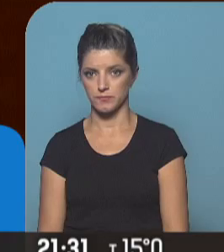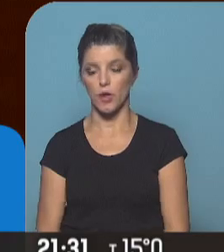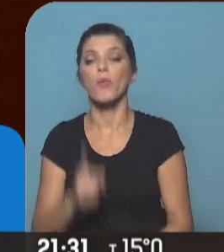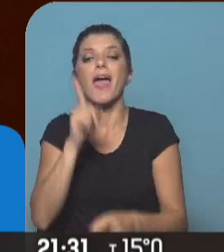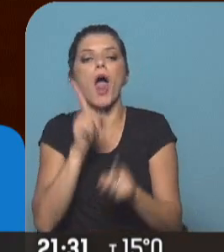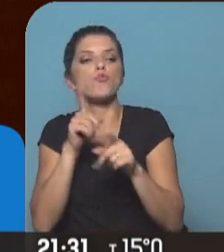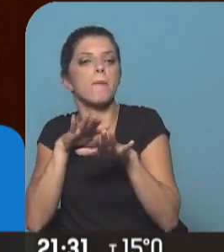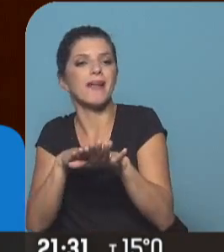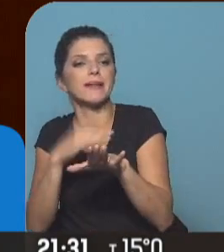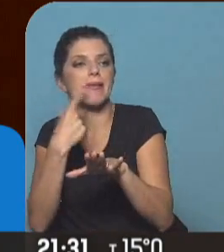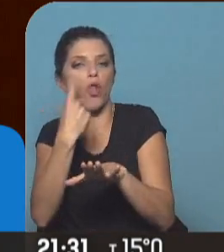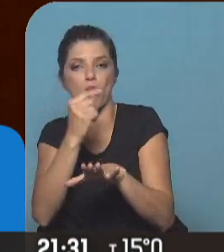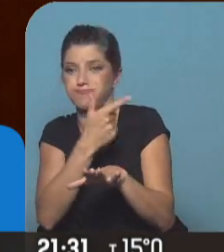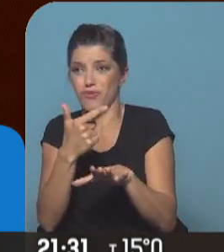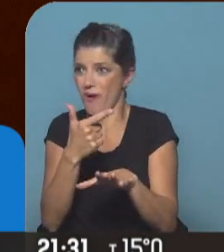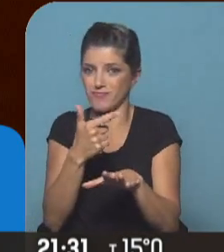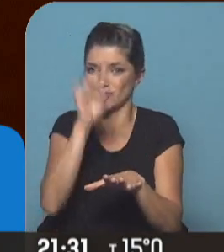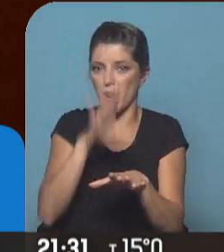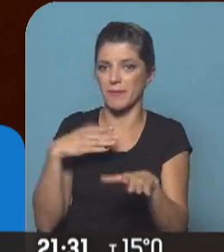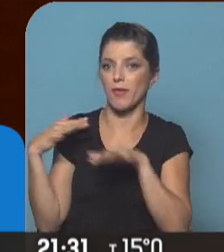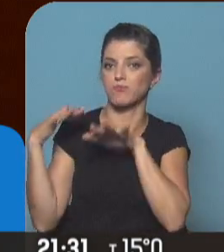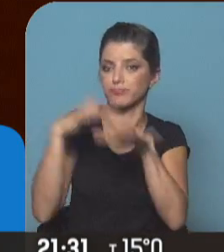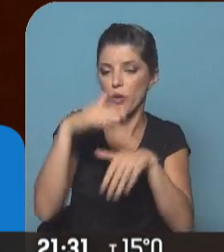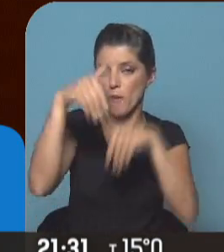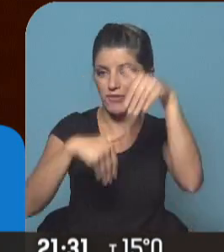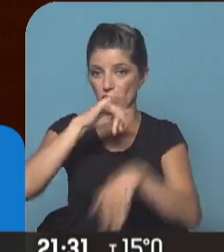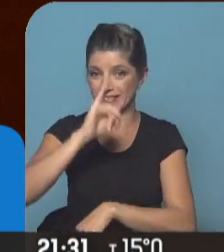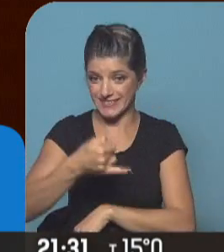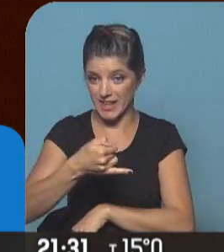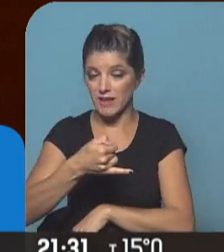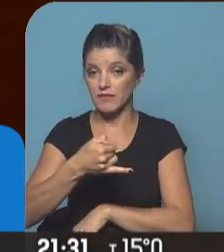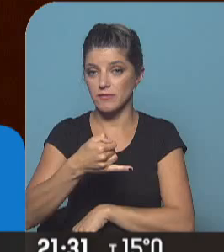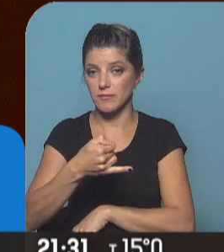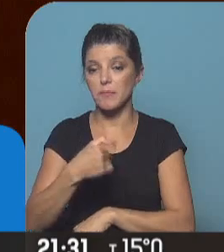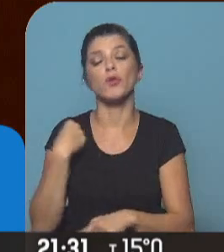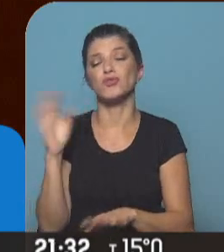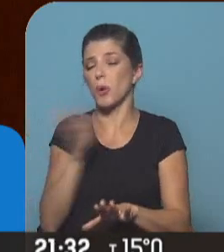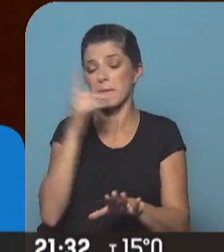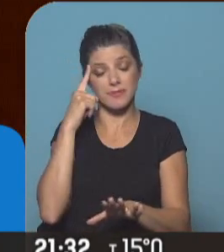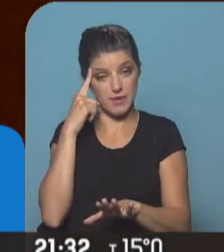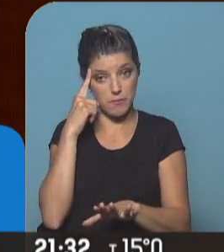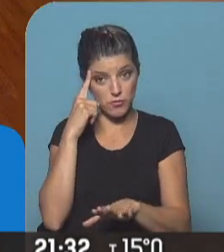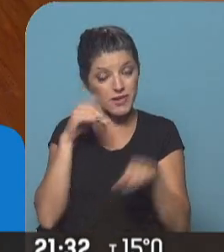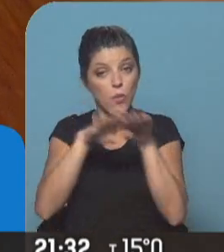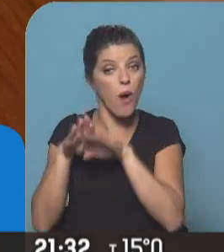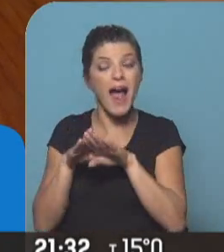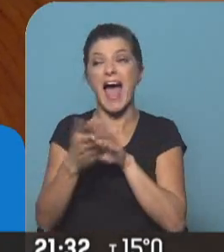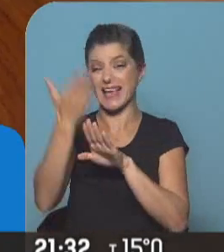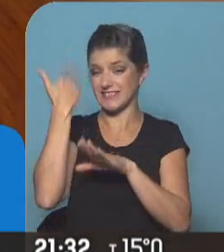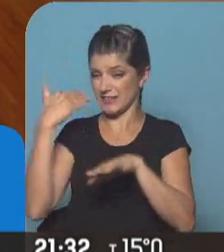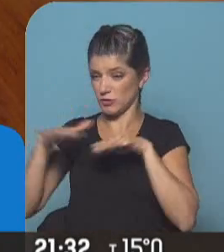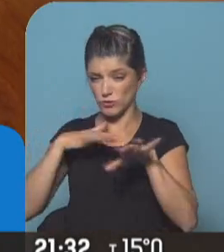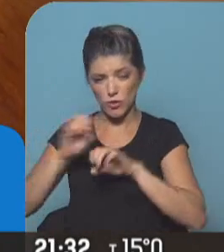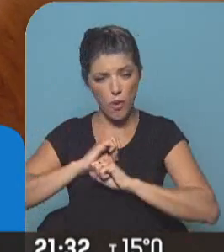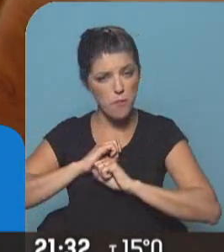contrario pero en todo caso todos estamos de acuerdo de que lo que pasó ayer no tendría que haber sucedido